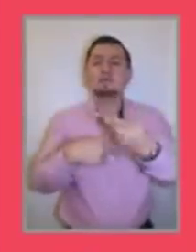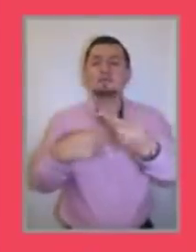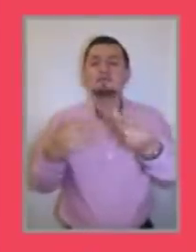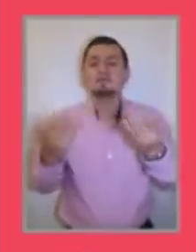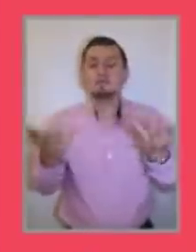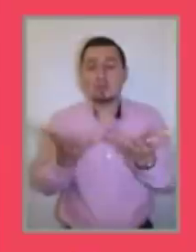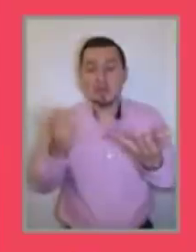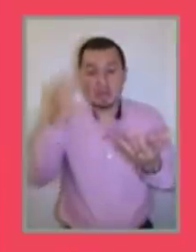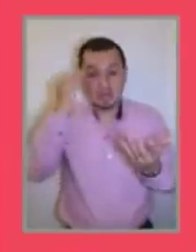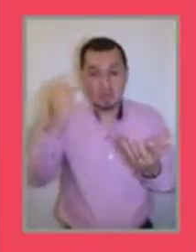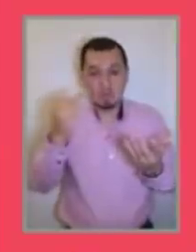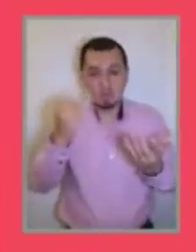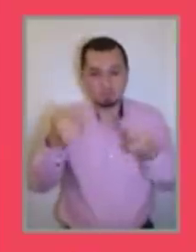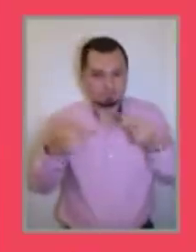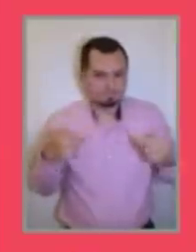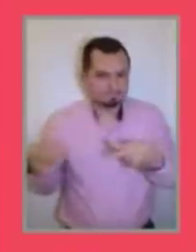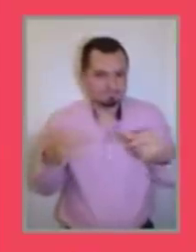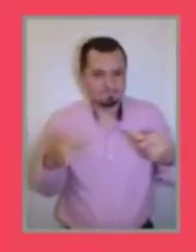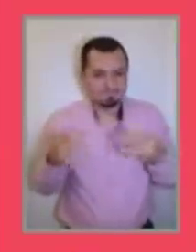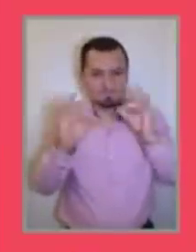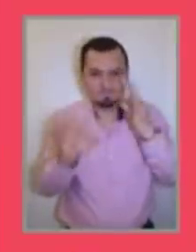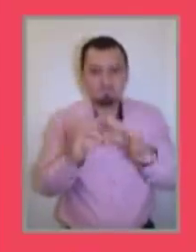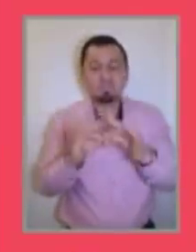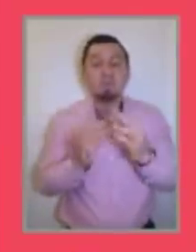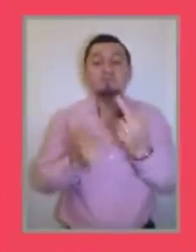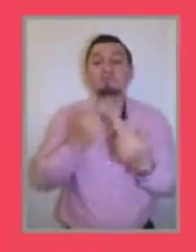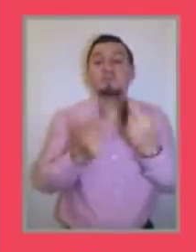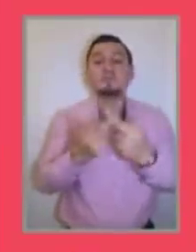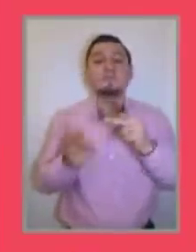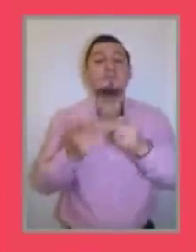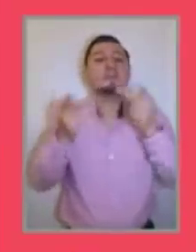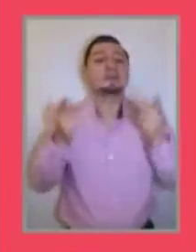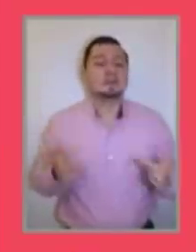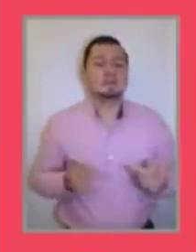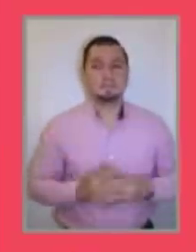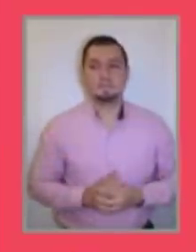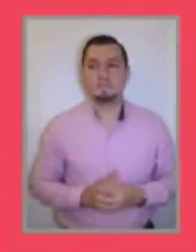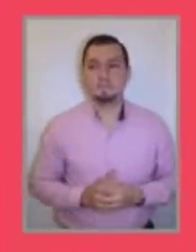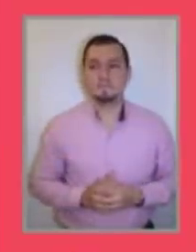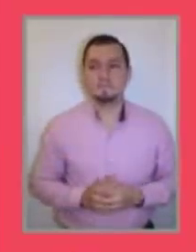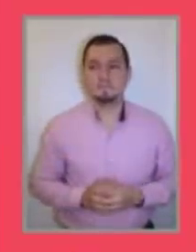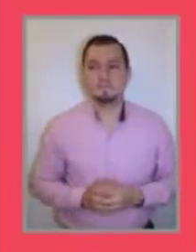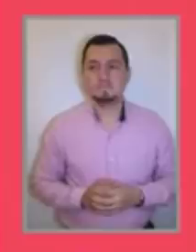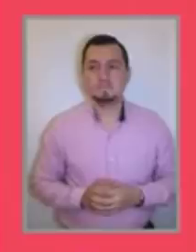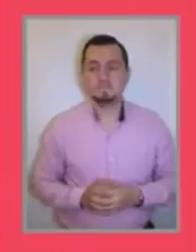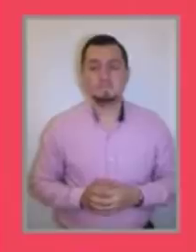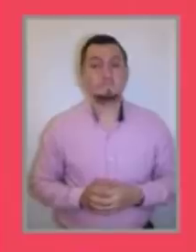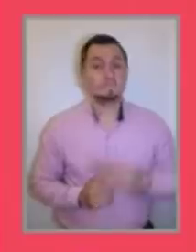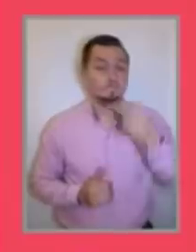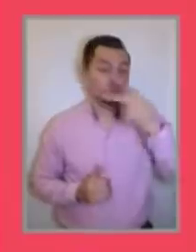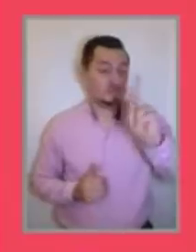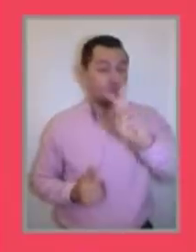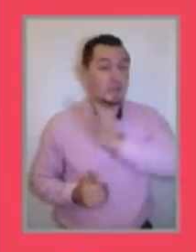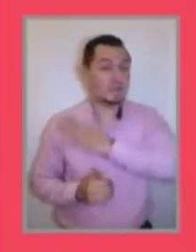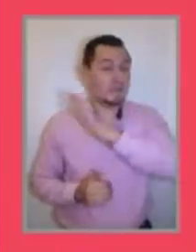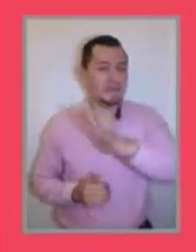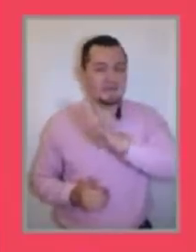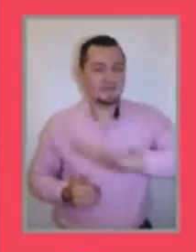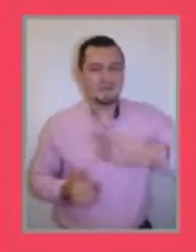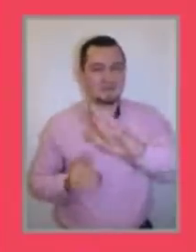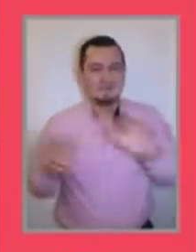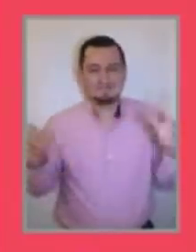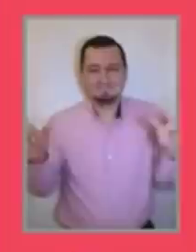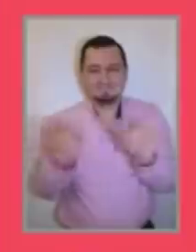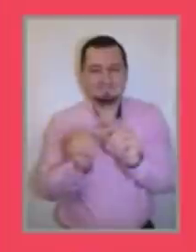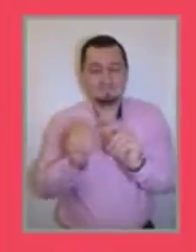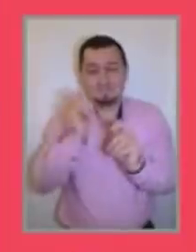tiempo y estamos preparados para retomar la presencialidad. En términos generales,